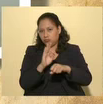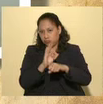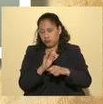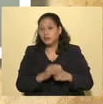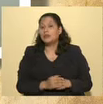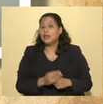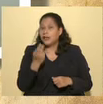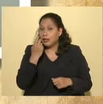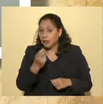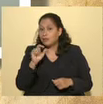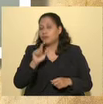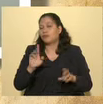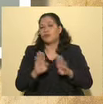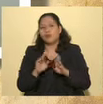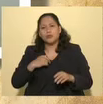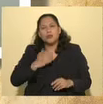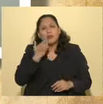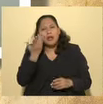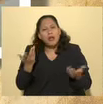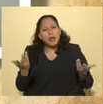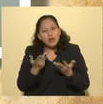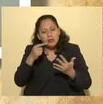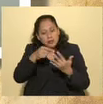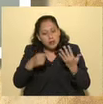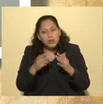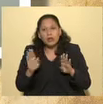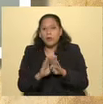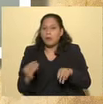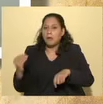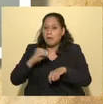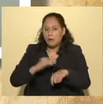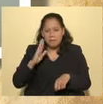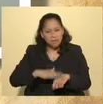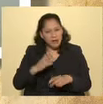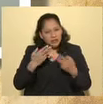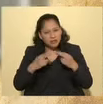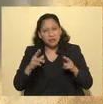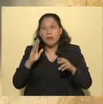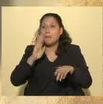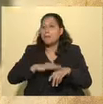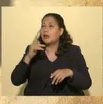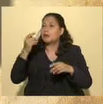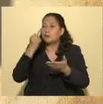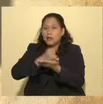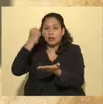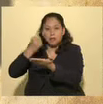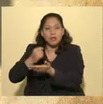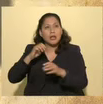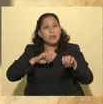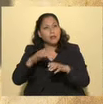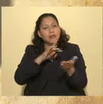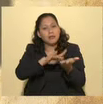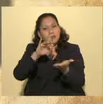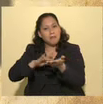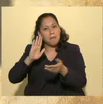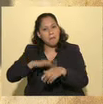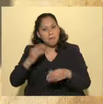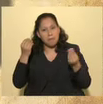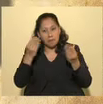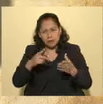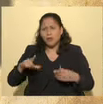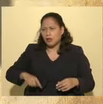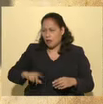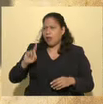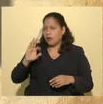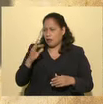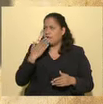que parte de lo que pretendía hacer y que hemos estado haciendo también es sumar muchas marcas y muchos patrocinadores. Claro. Que típicamente el gobierno, de por sí el gobierno